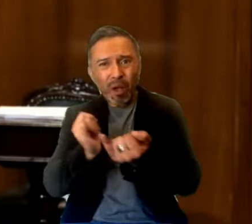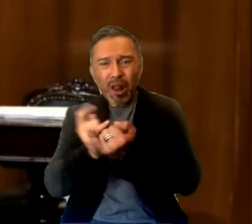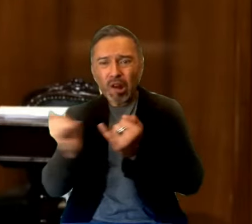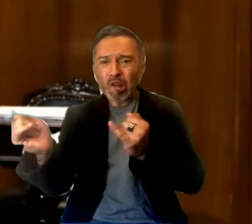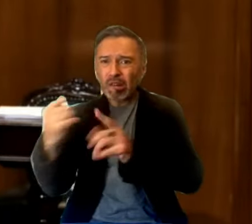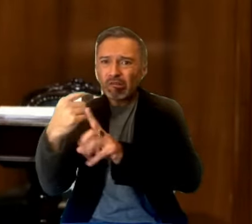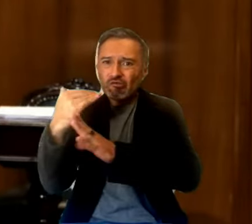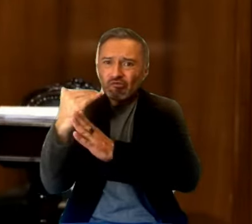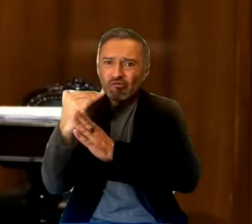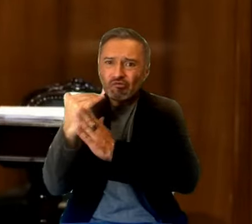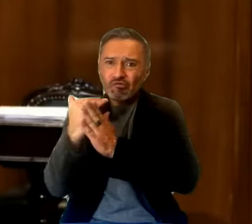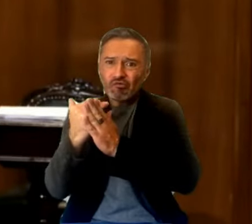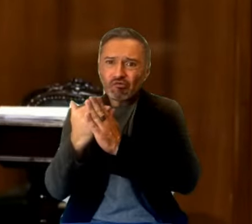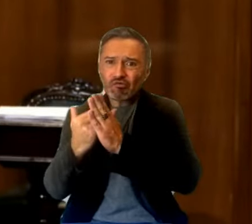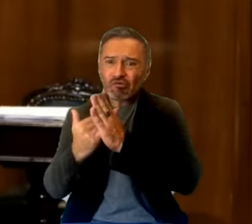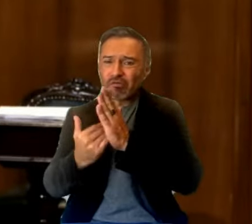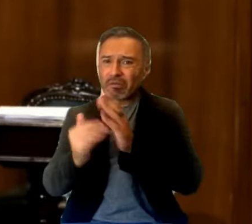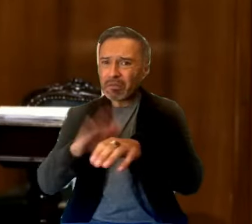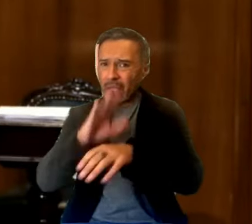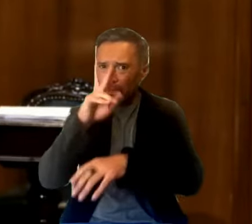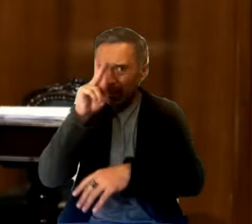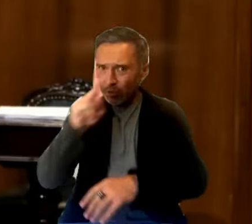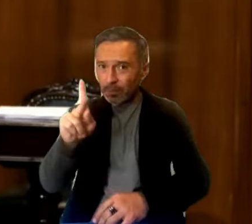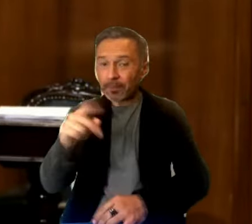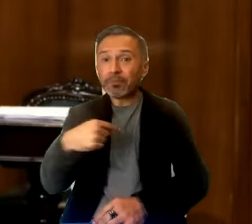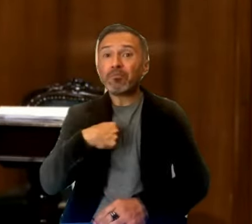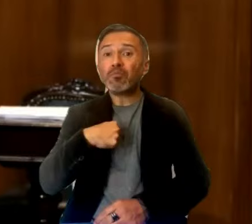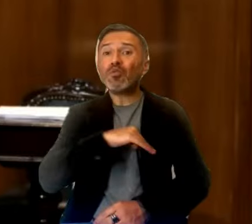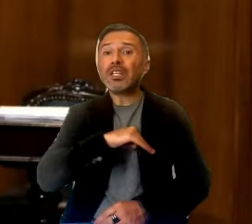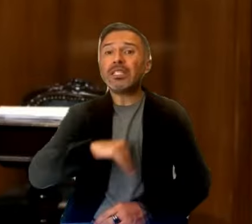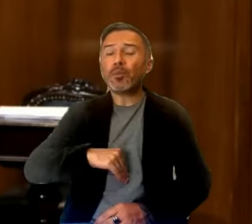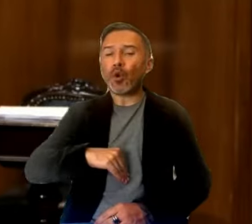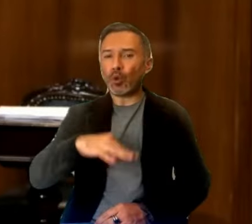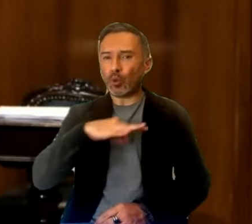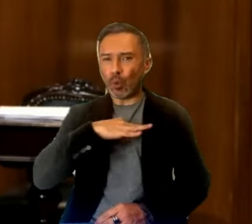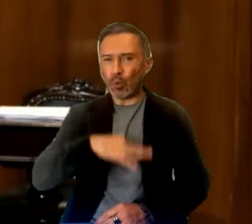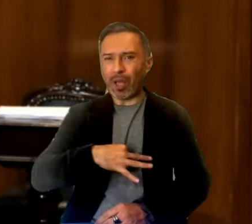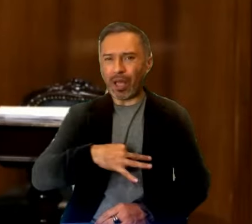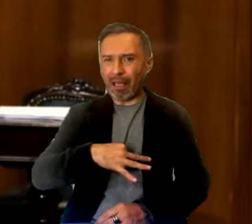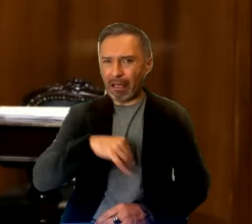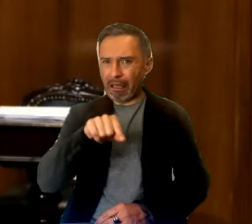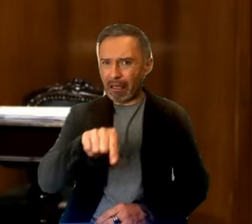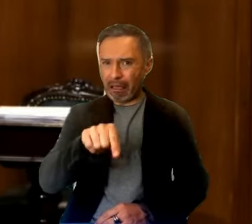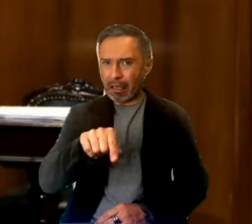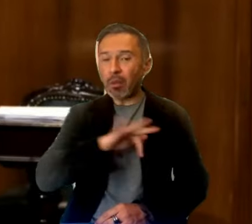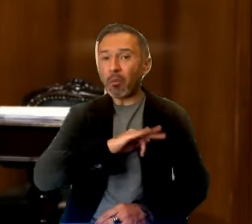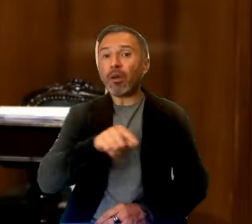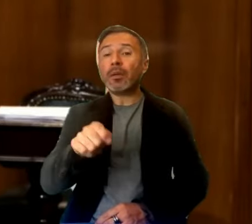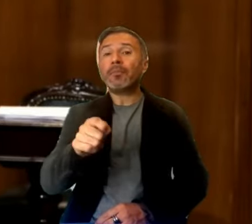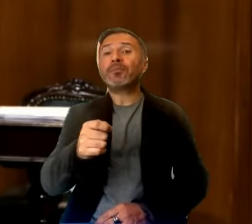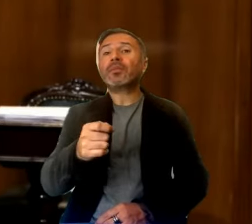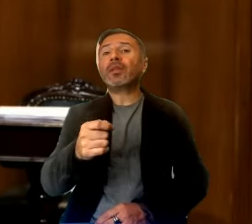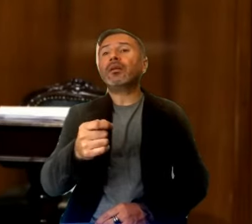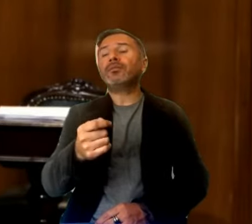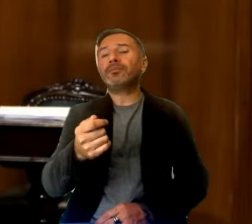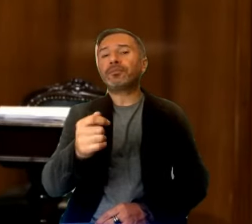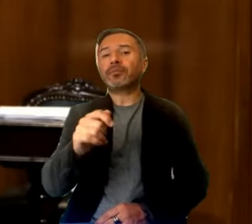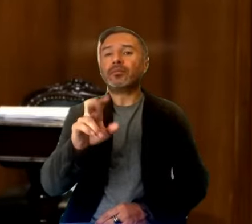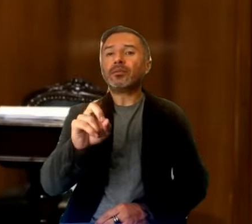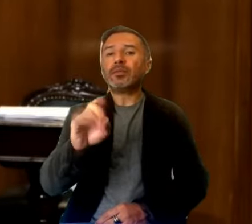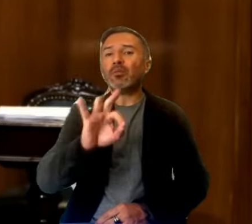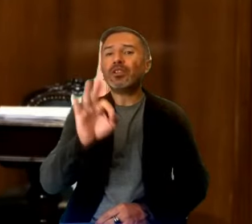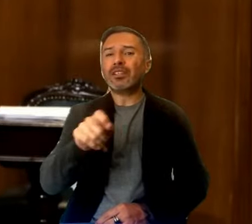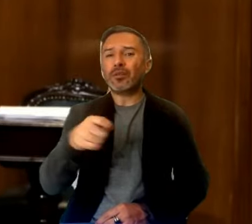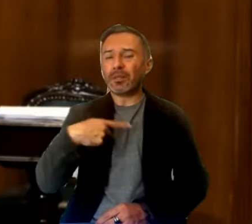Toluca, mi municipio, la tercera parte de los ciudadanos se abastecen por el sistema